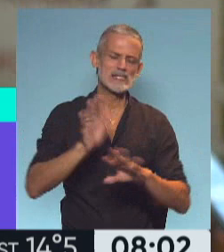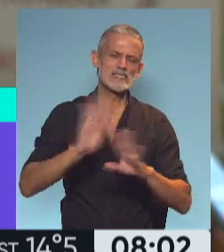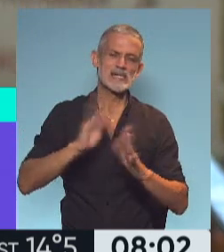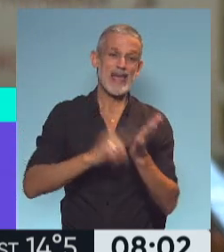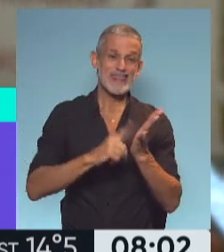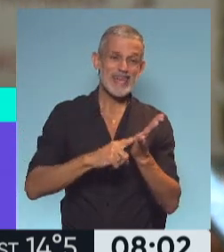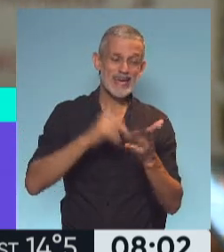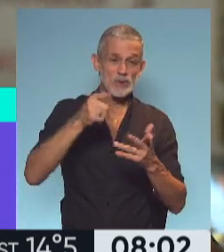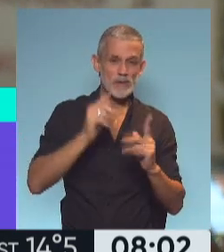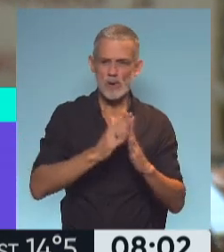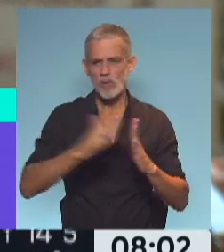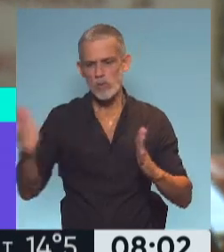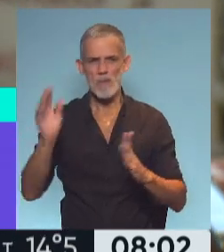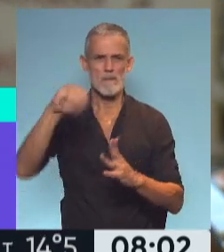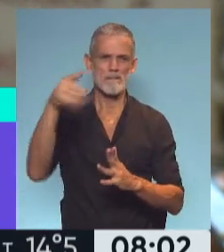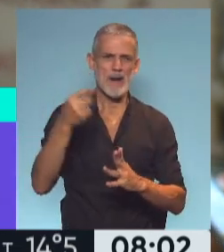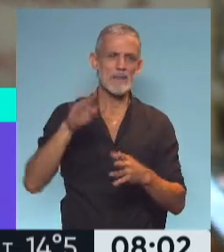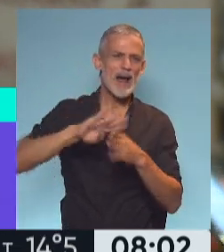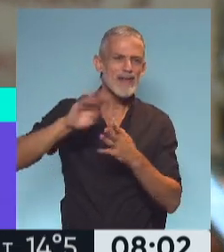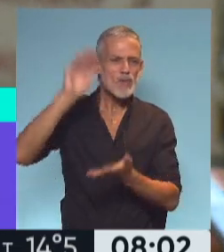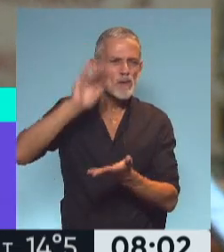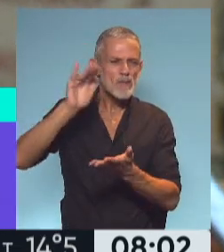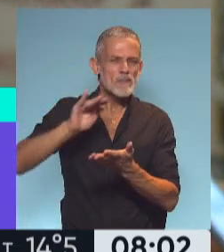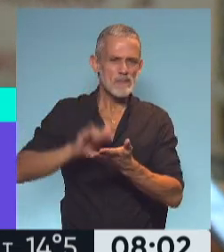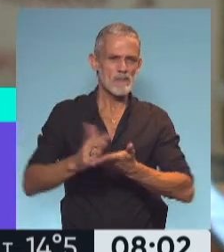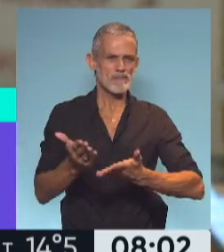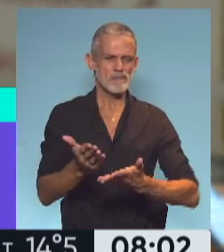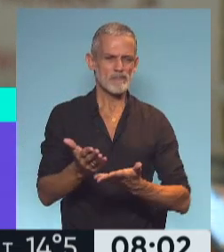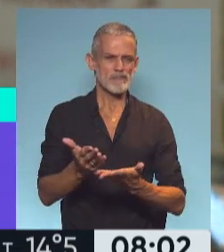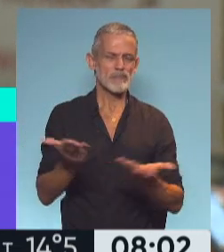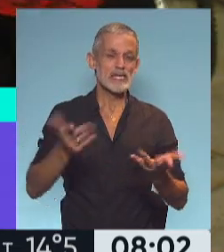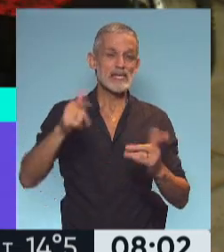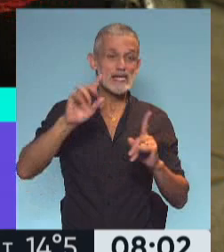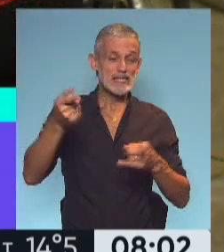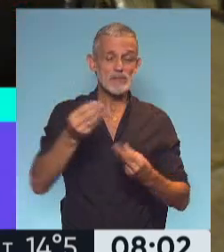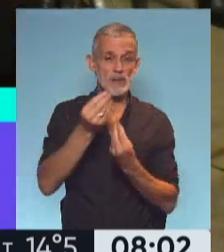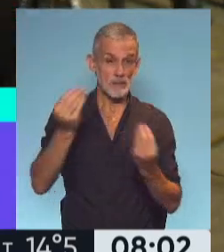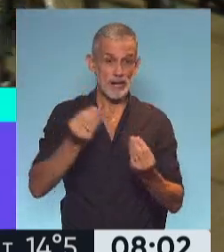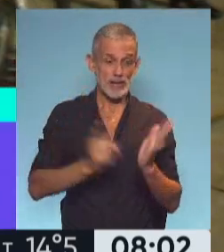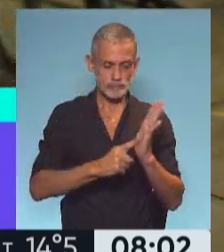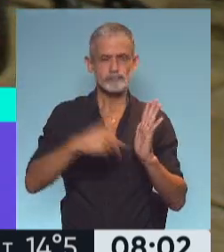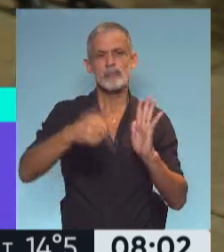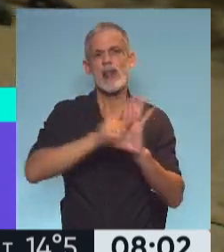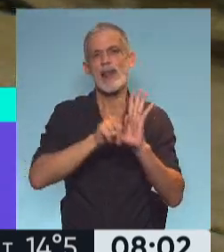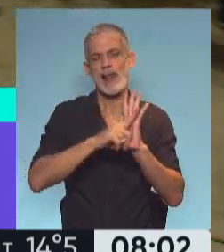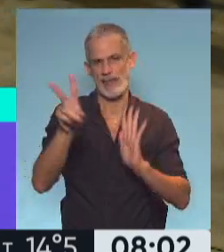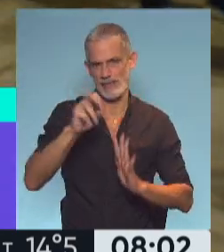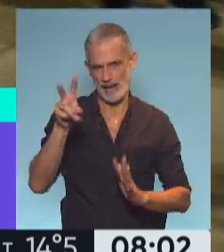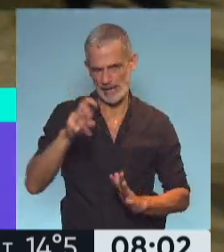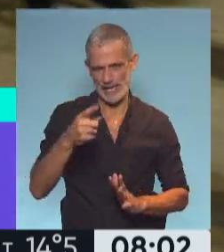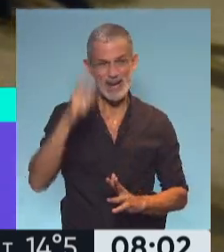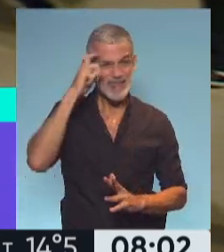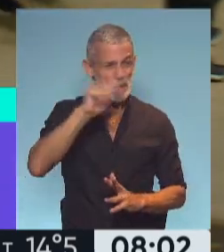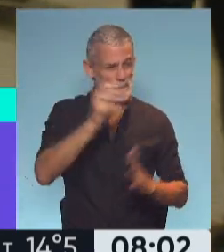el decreto, para que se lleve adelante un plan de desendeudamiento y también, y sobre todas las cosas, para que se cumpla la ley de alquileres a casi